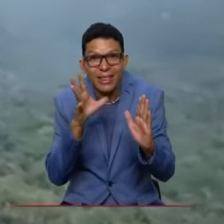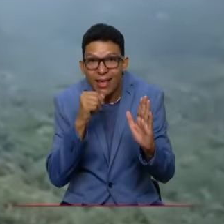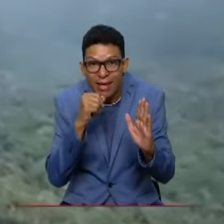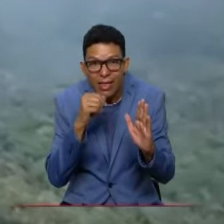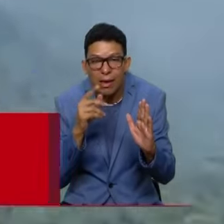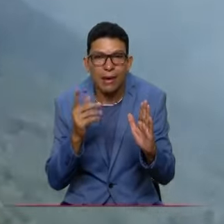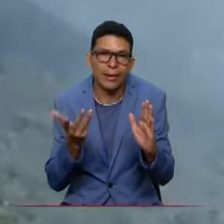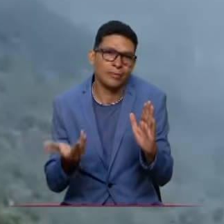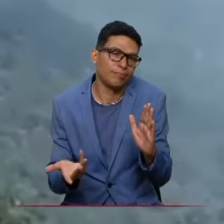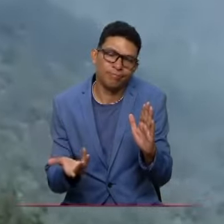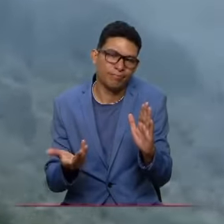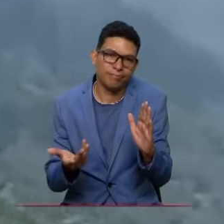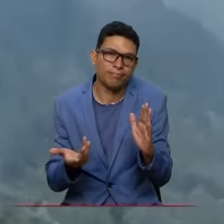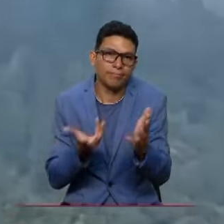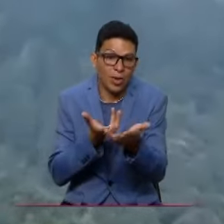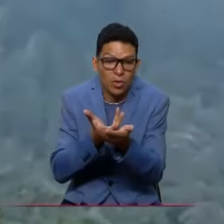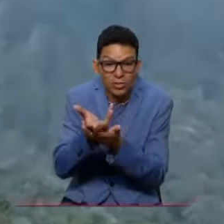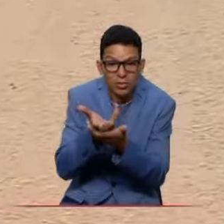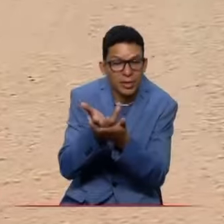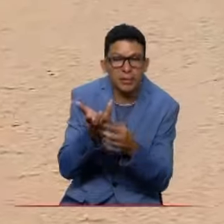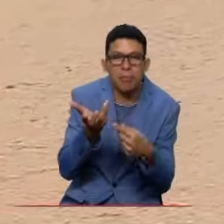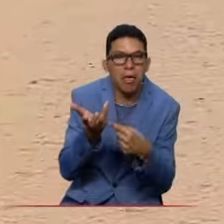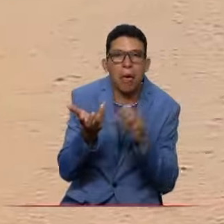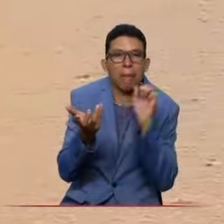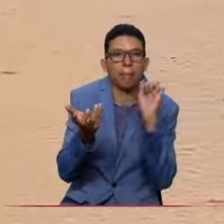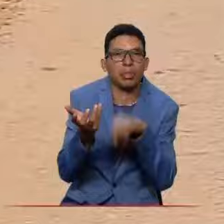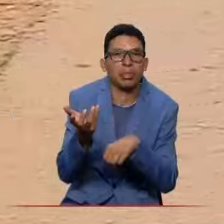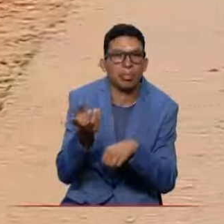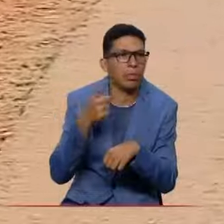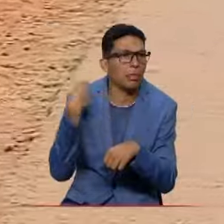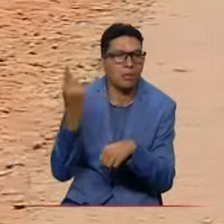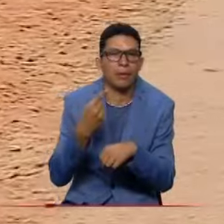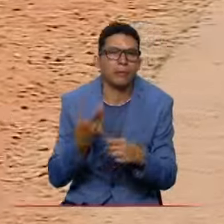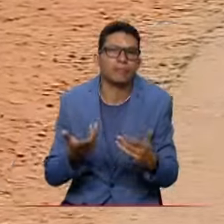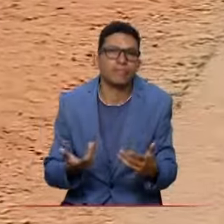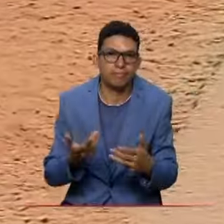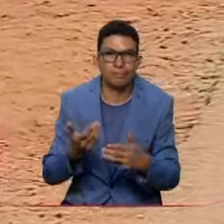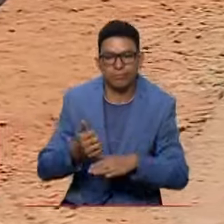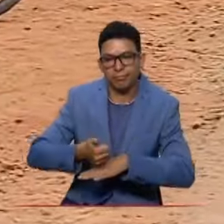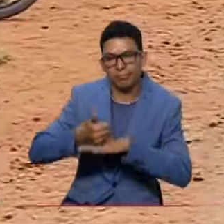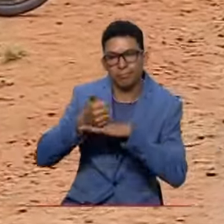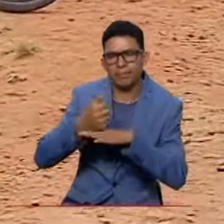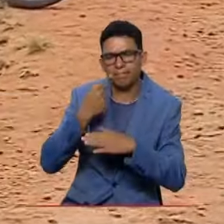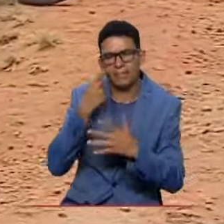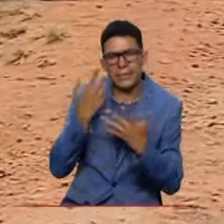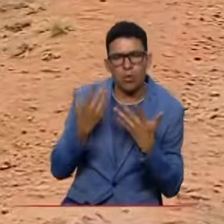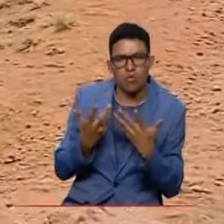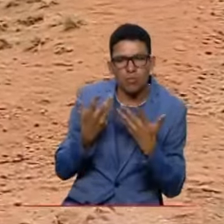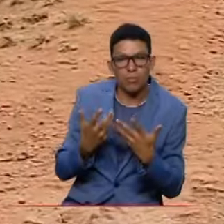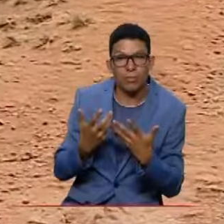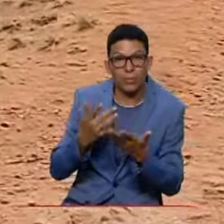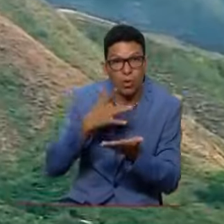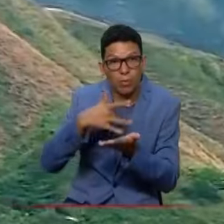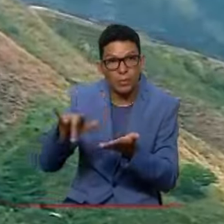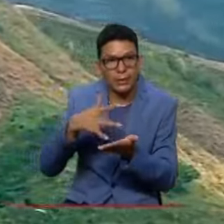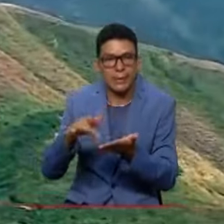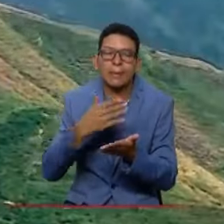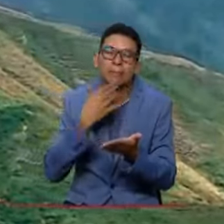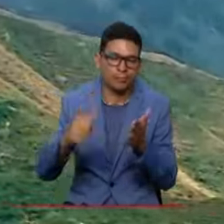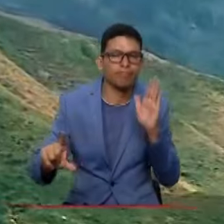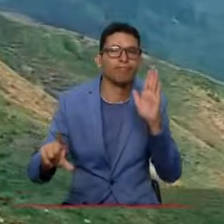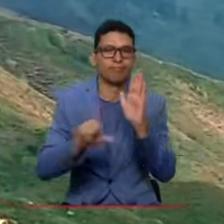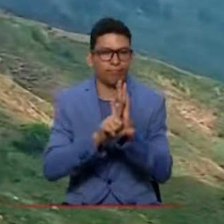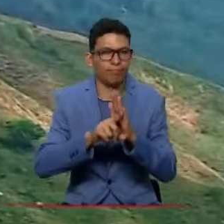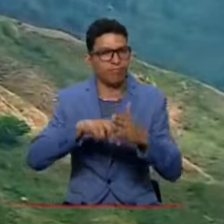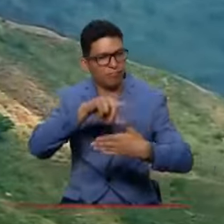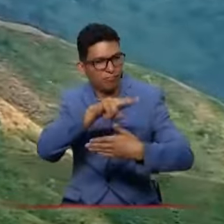o por Yanaconas, la recomendación no fue tenida en cuenta por muchos, por lo que las autoridades evalúan que en medio de estas emergencias deban establecerse